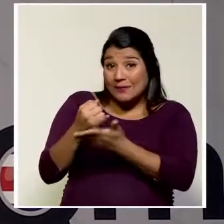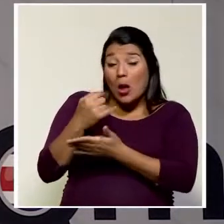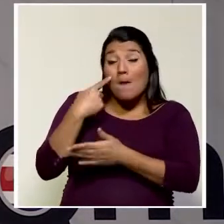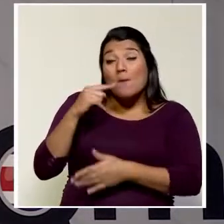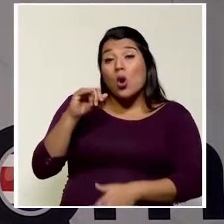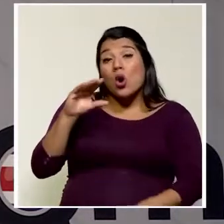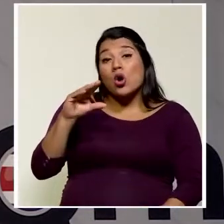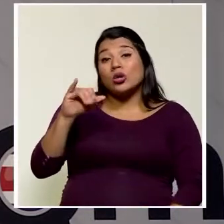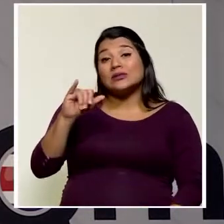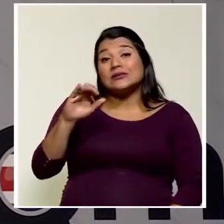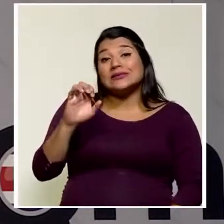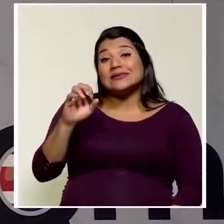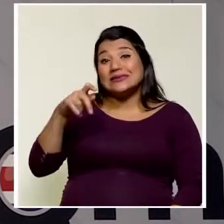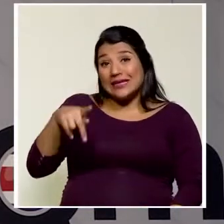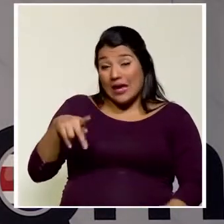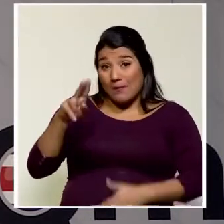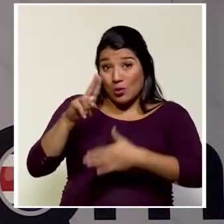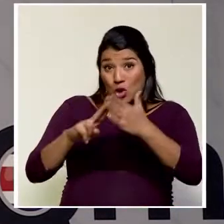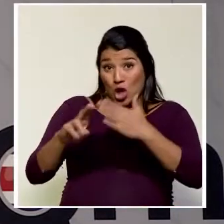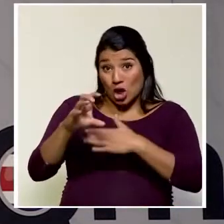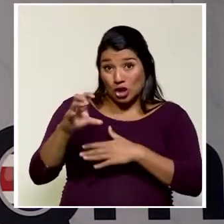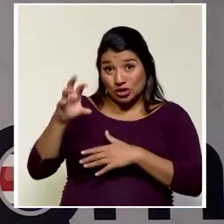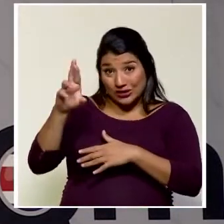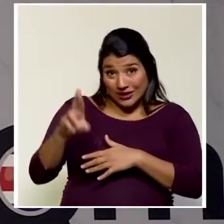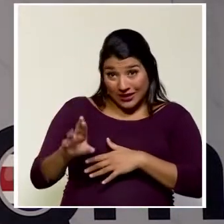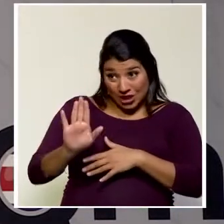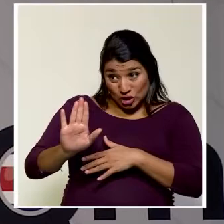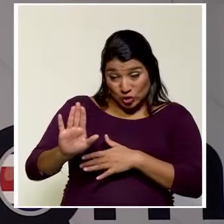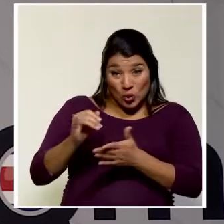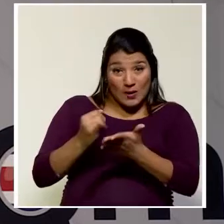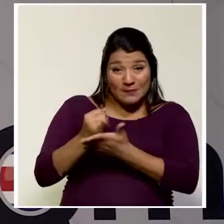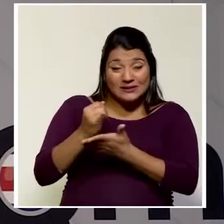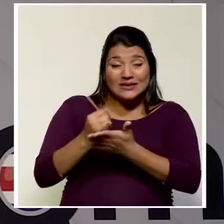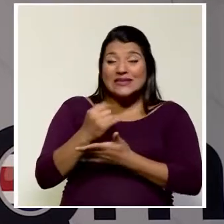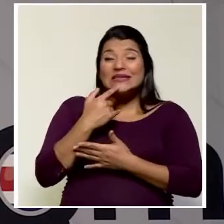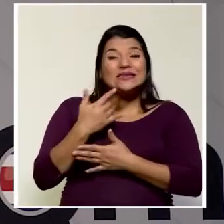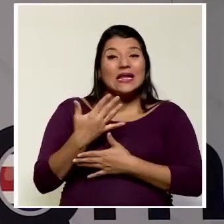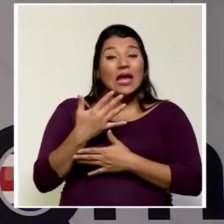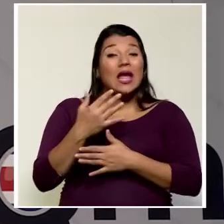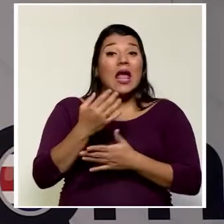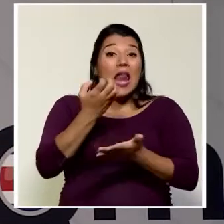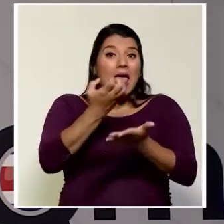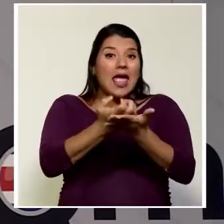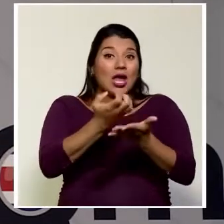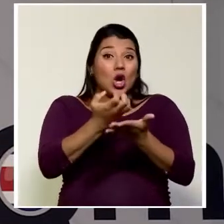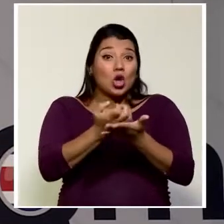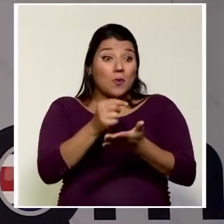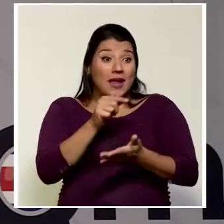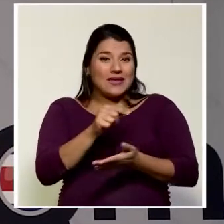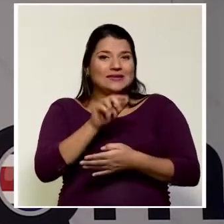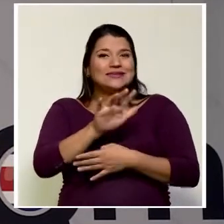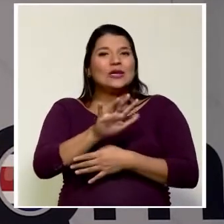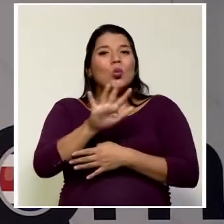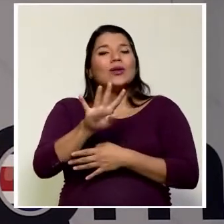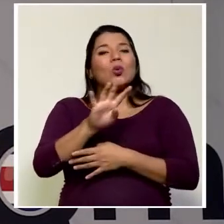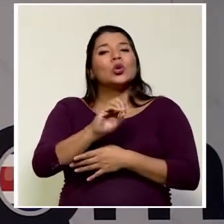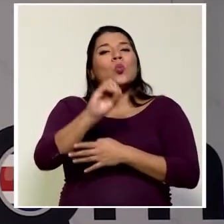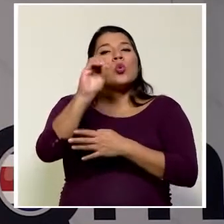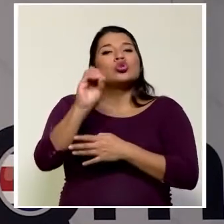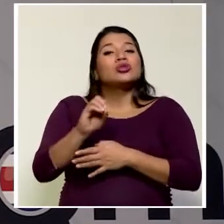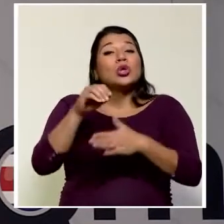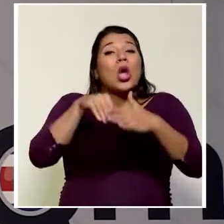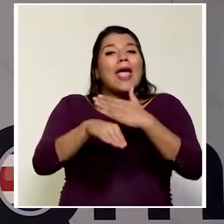Centro de Investigación de Estudios Políticos de la Universidad de Costa Rica, en la dimensión económica concentra prácticamente el 54% de las